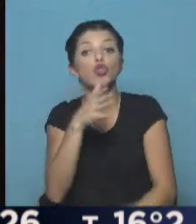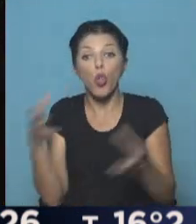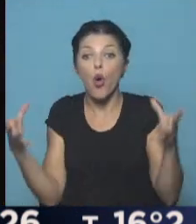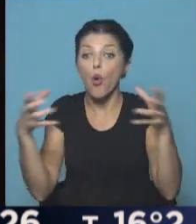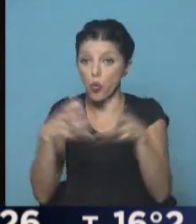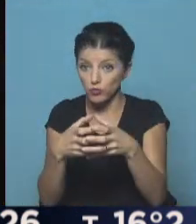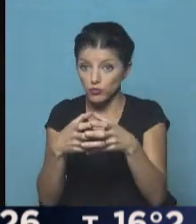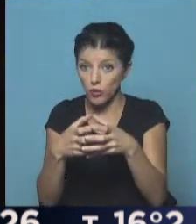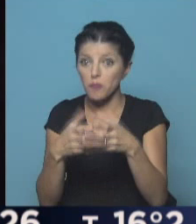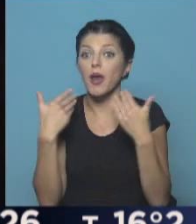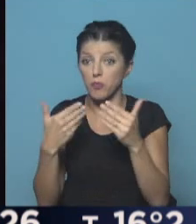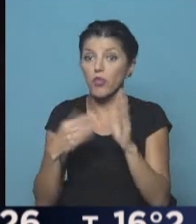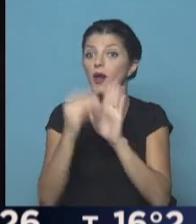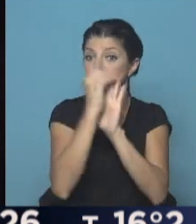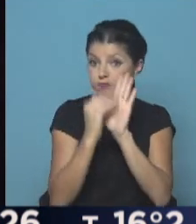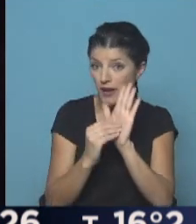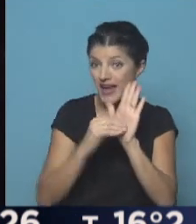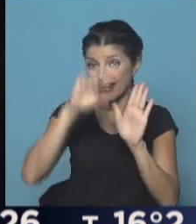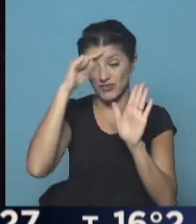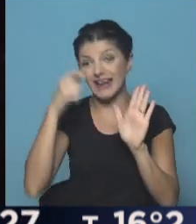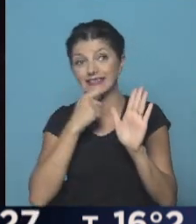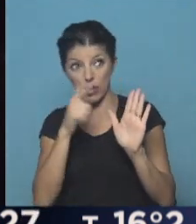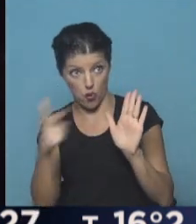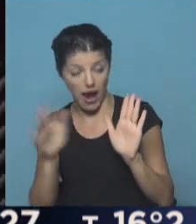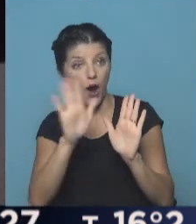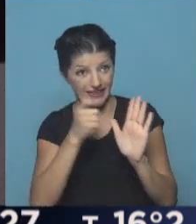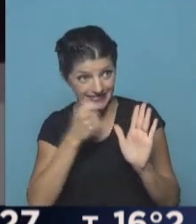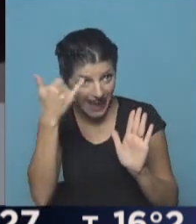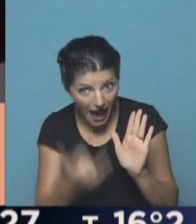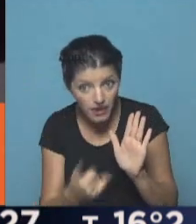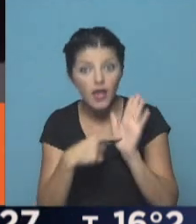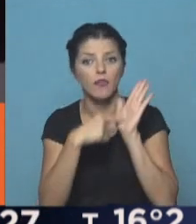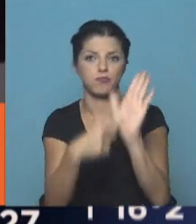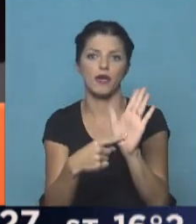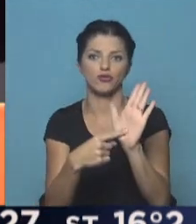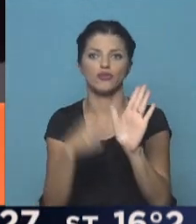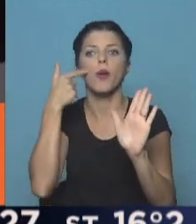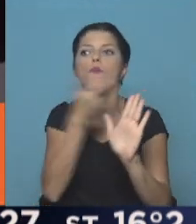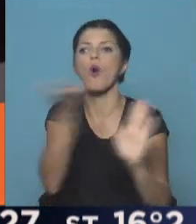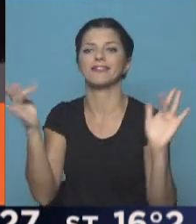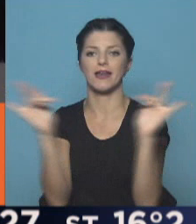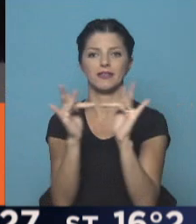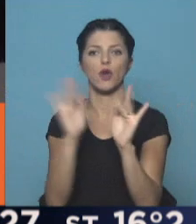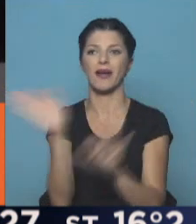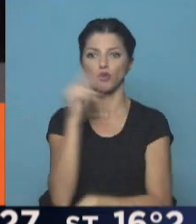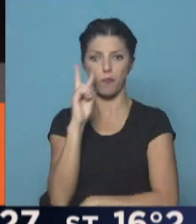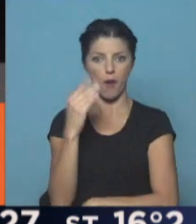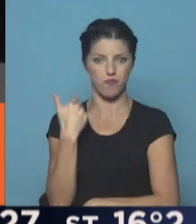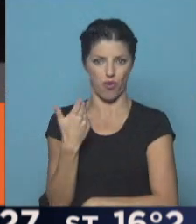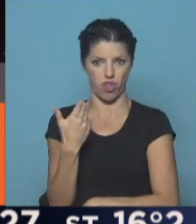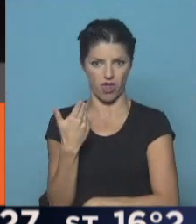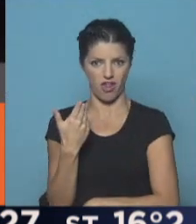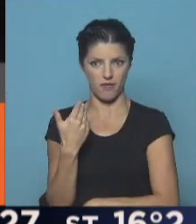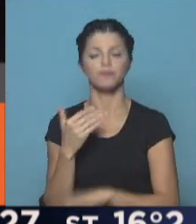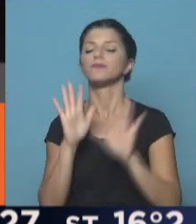gran padrón nacional sobre esto, si no existiere, y si existiere, que ese padrón se ponga en internet para que todos lo podamos ver. Por supuesto,